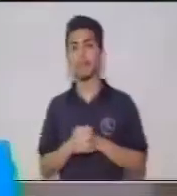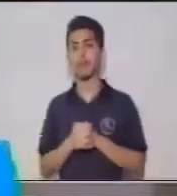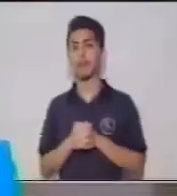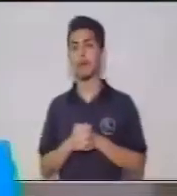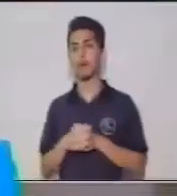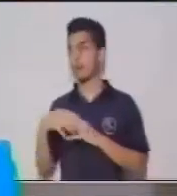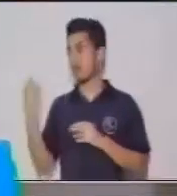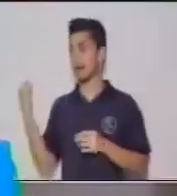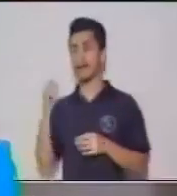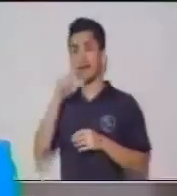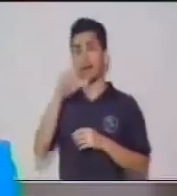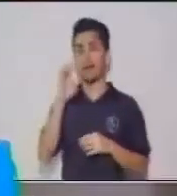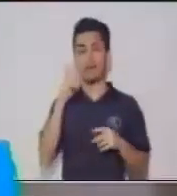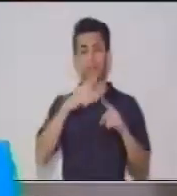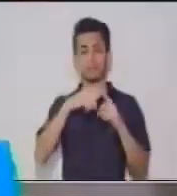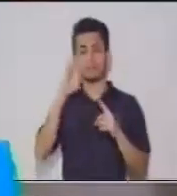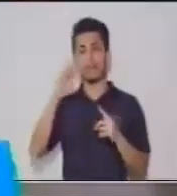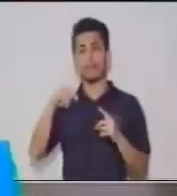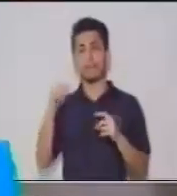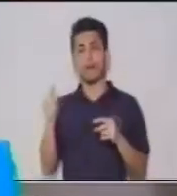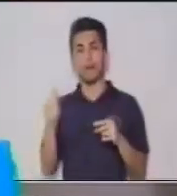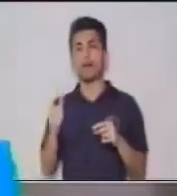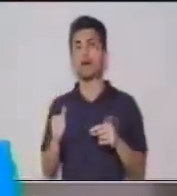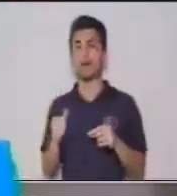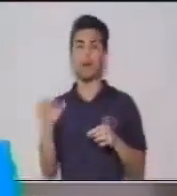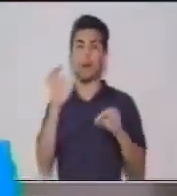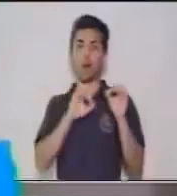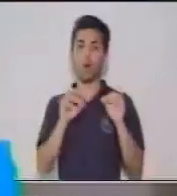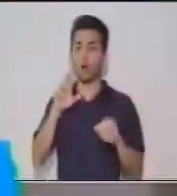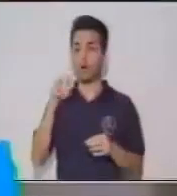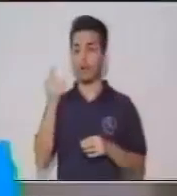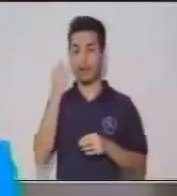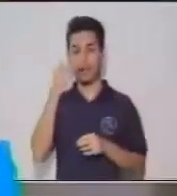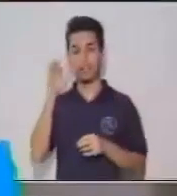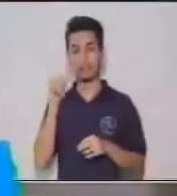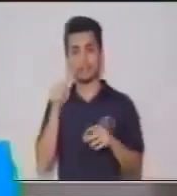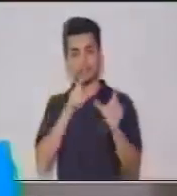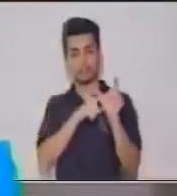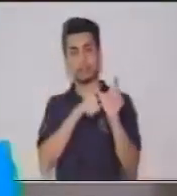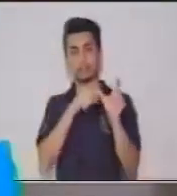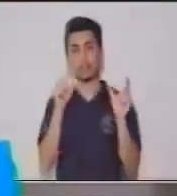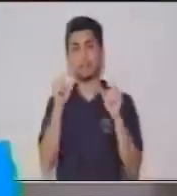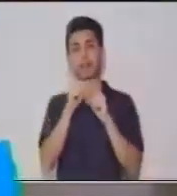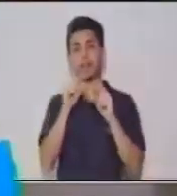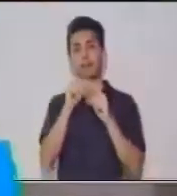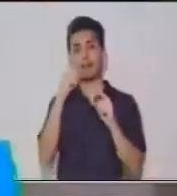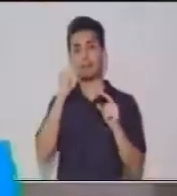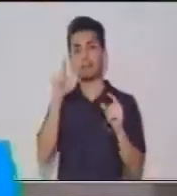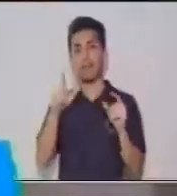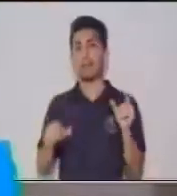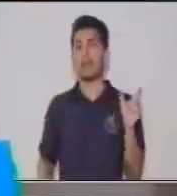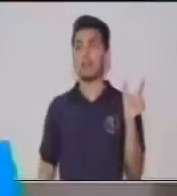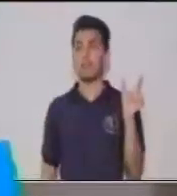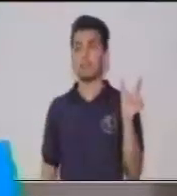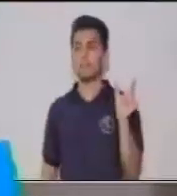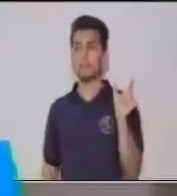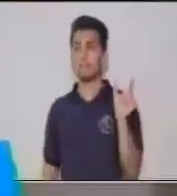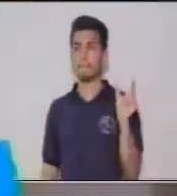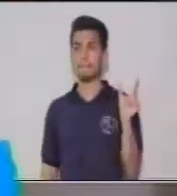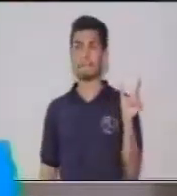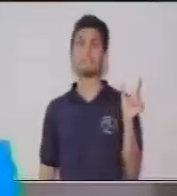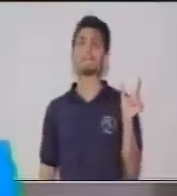el lexema o la raíz de la palabra sal? Hay algo muy importante. El